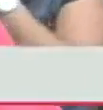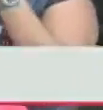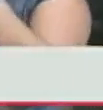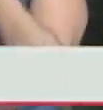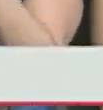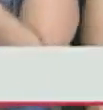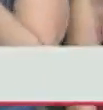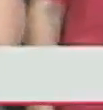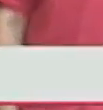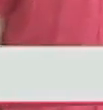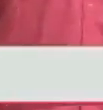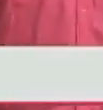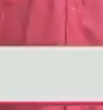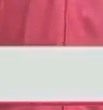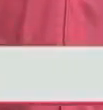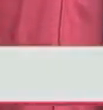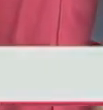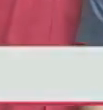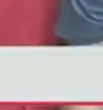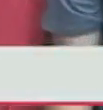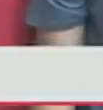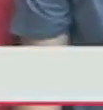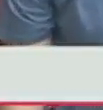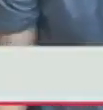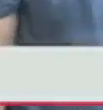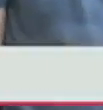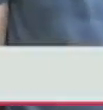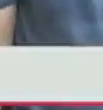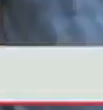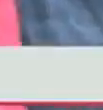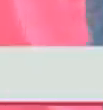Bueno, por acá, bueno, se encuentra ya el parlamenta, el